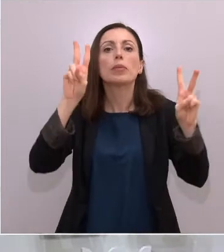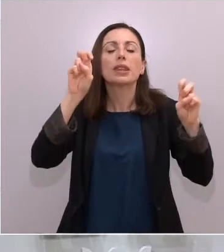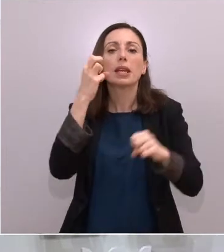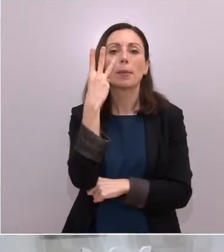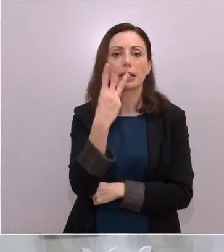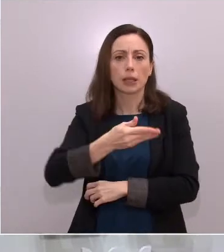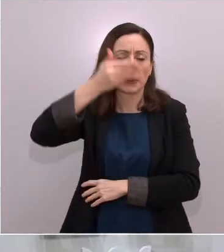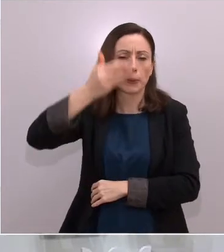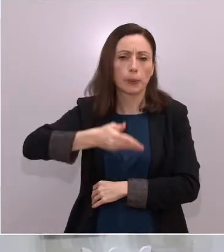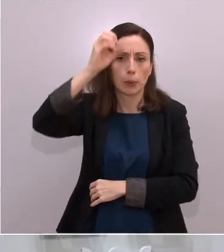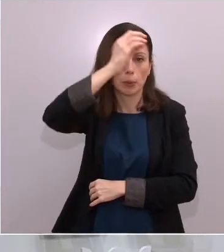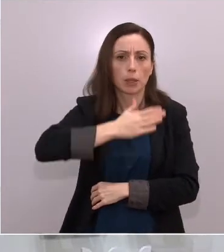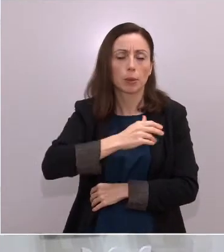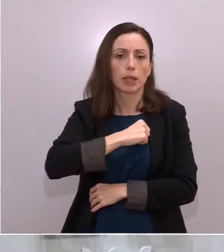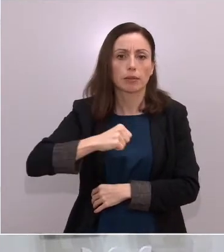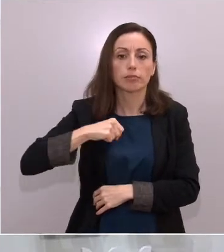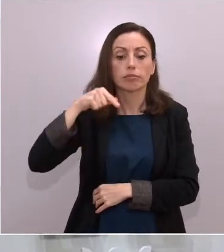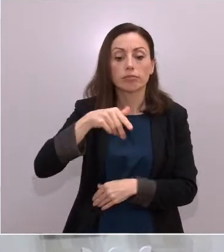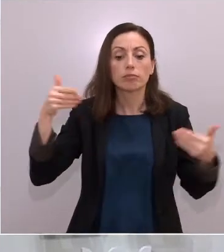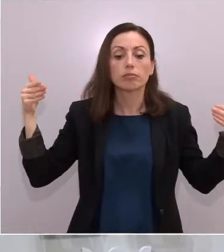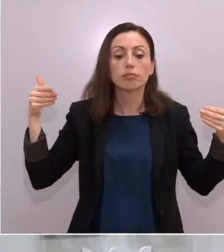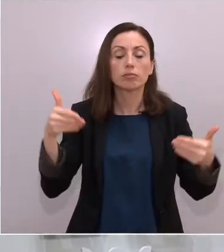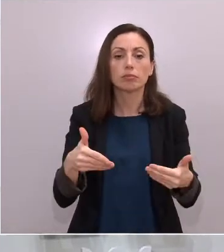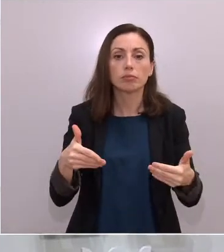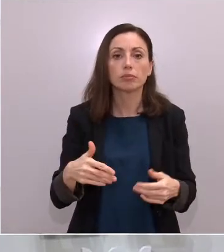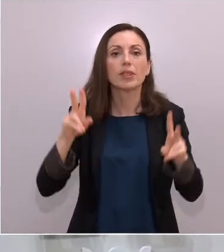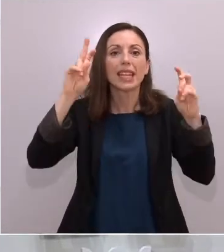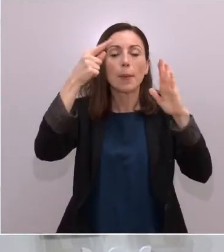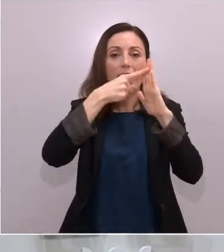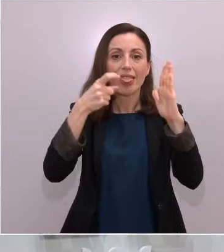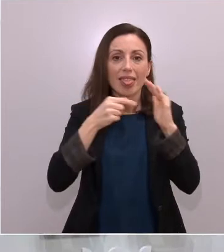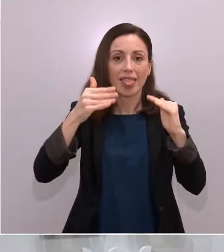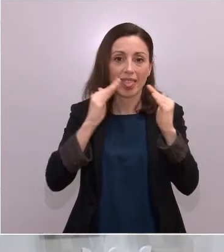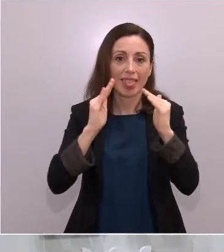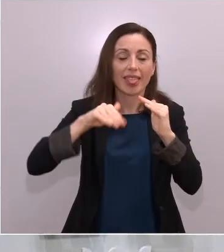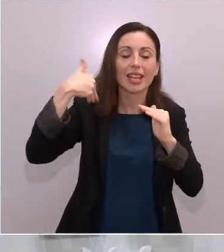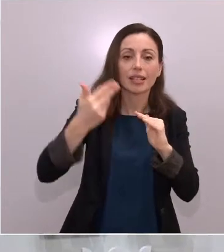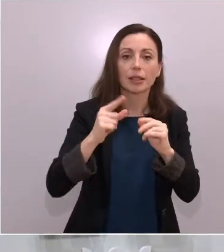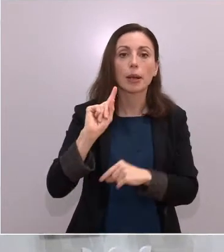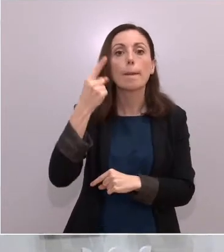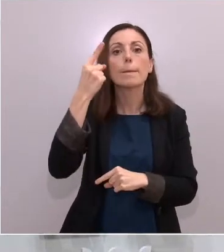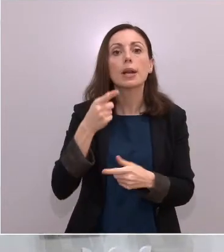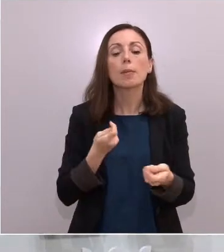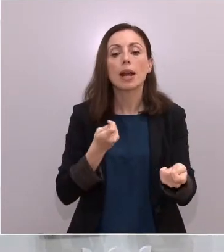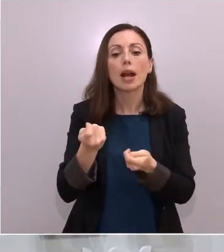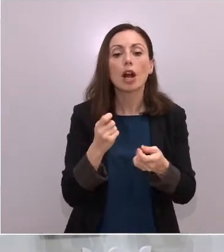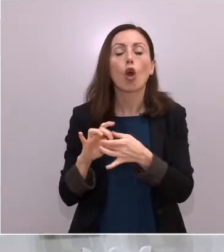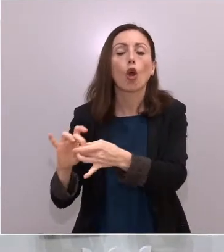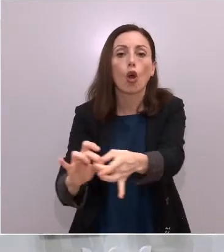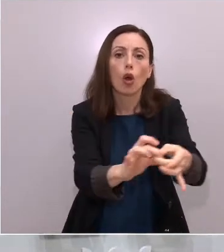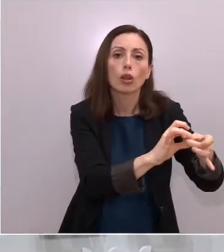mí esenciales, fundamentales y sobre las que tiene que pivotar esa desescalada. En primer lugar, que haya una coordinación